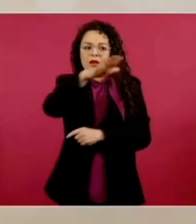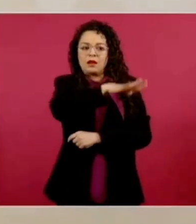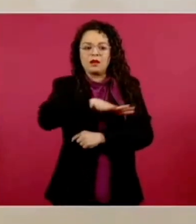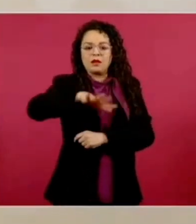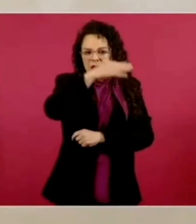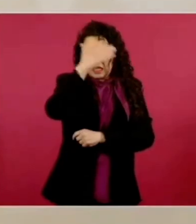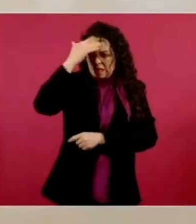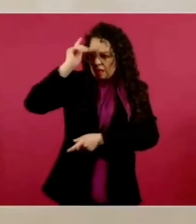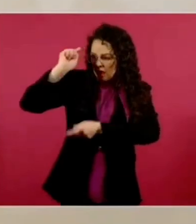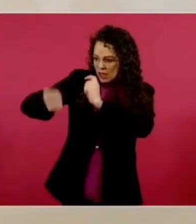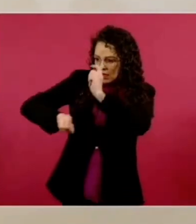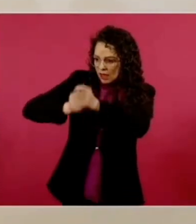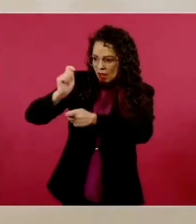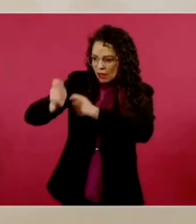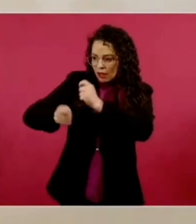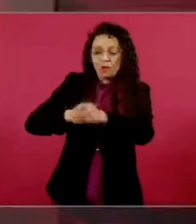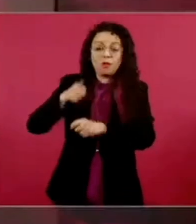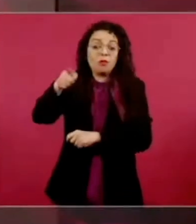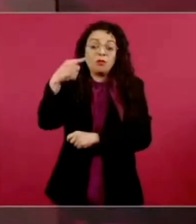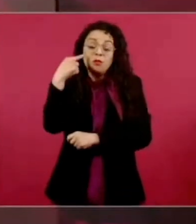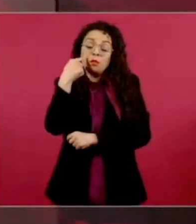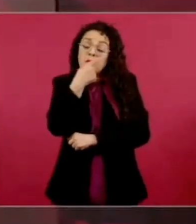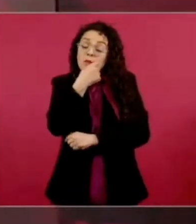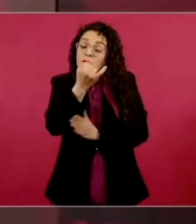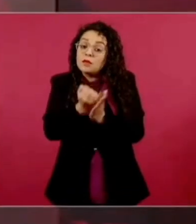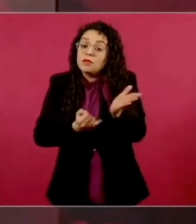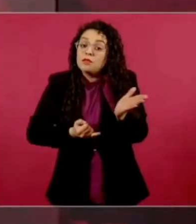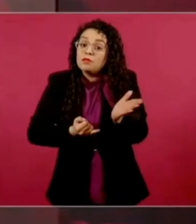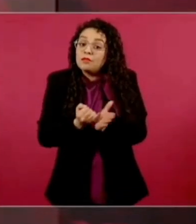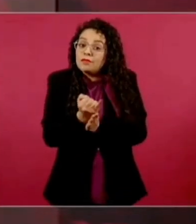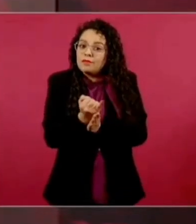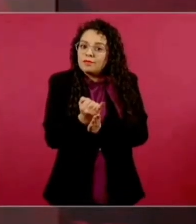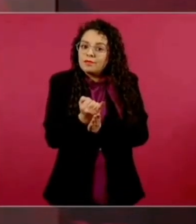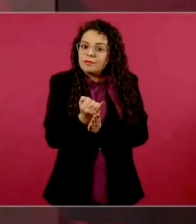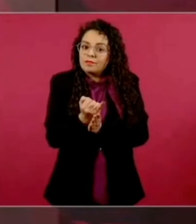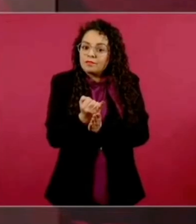la elección próxima.